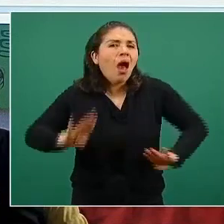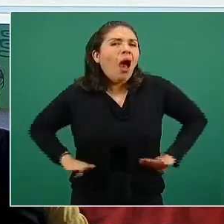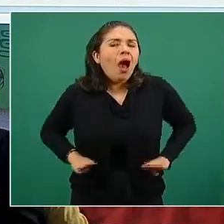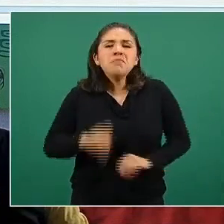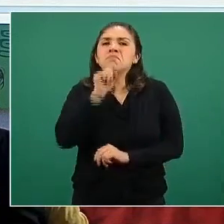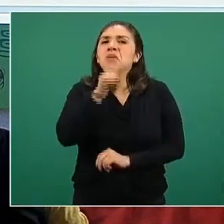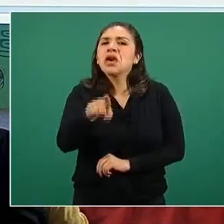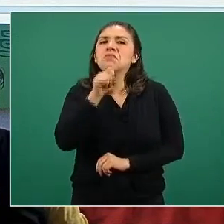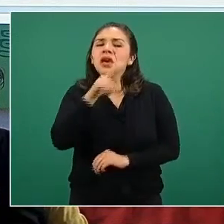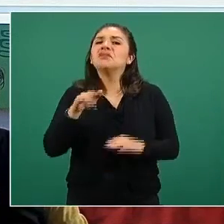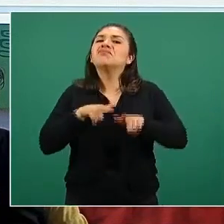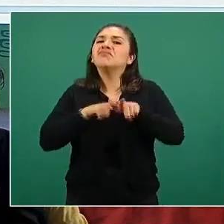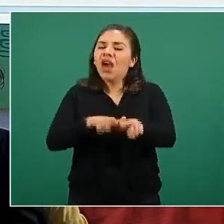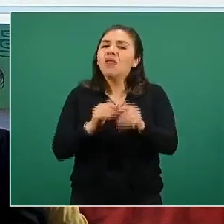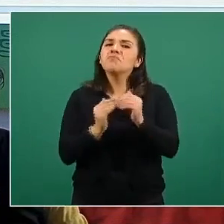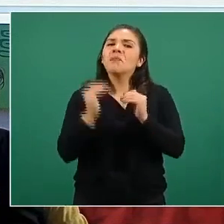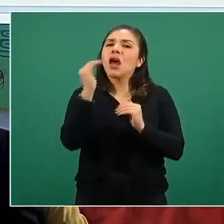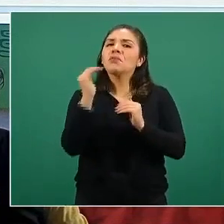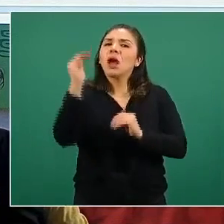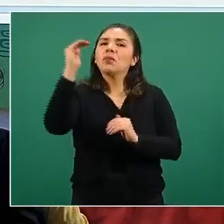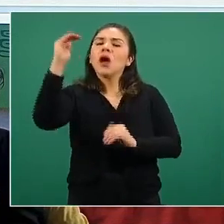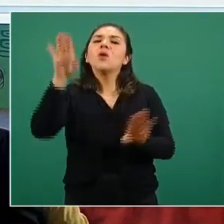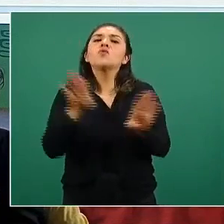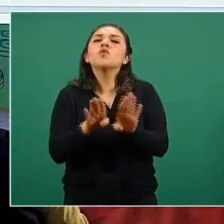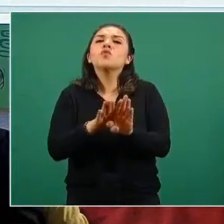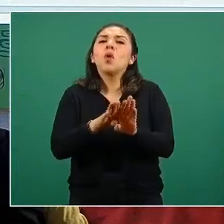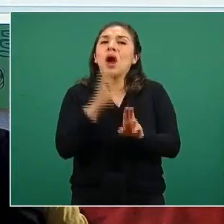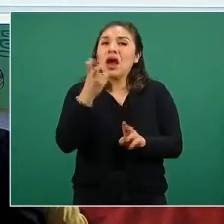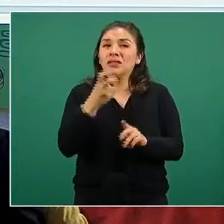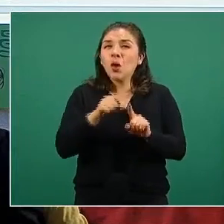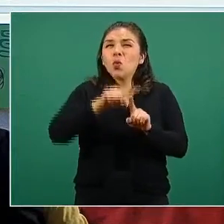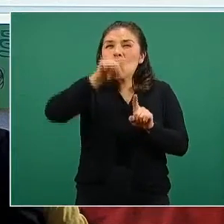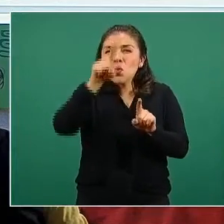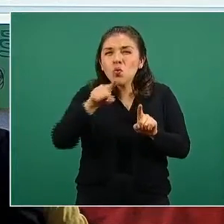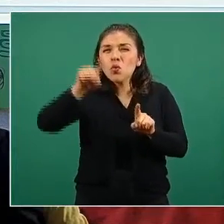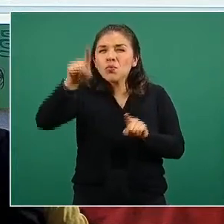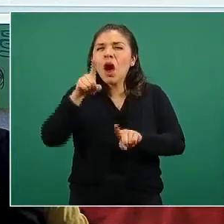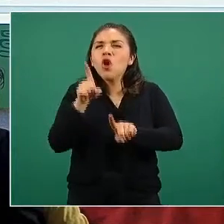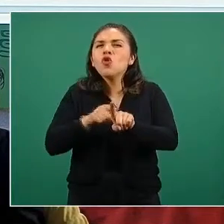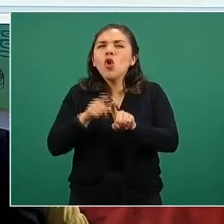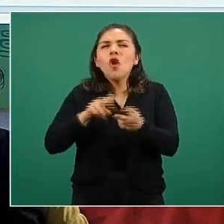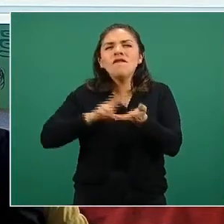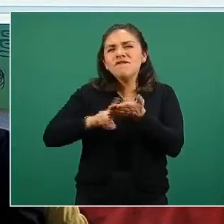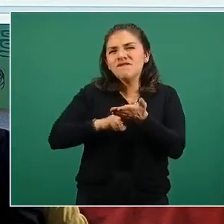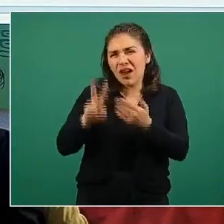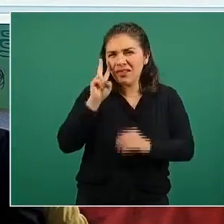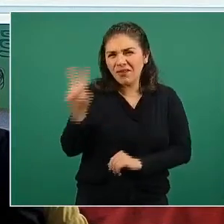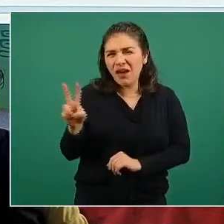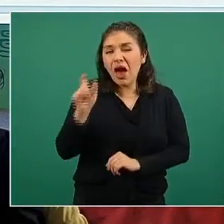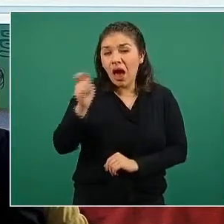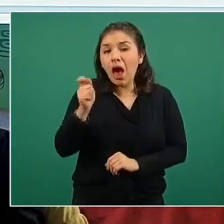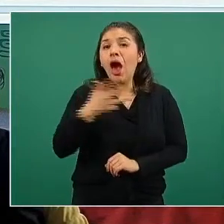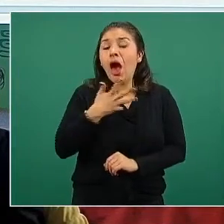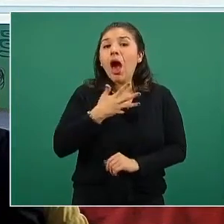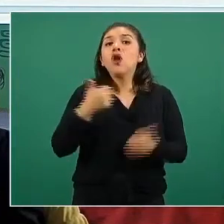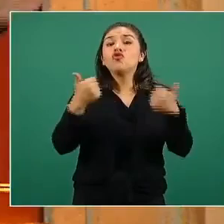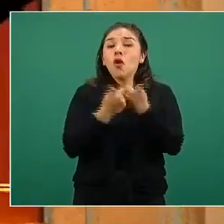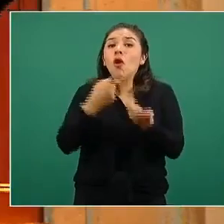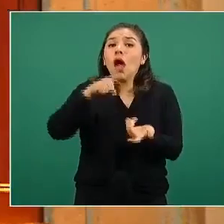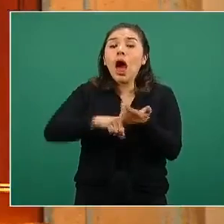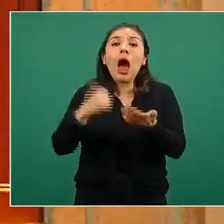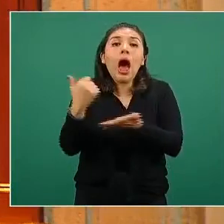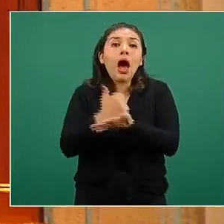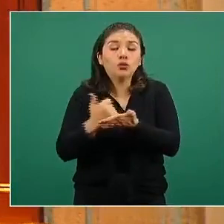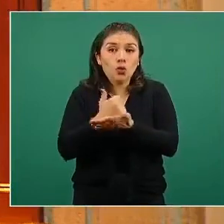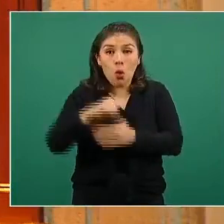tendencia ascendente. Estamos hablando de la curva de la línea en color verde que la que está teniendo el azul. Para el día